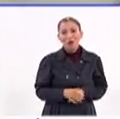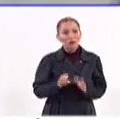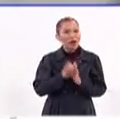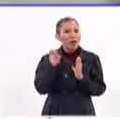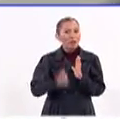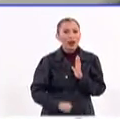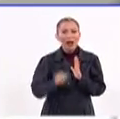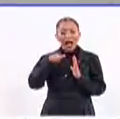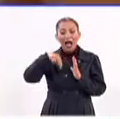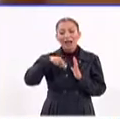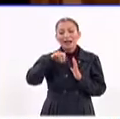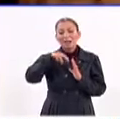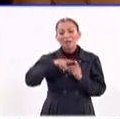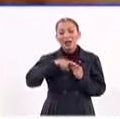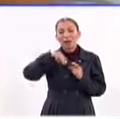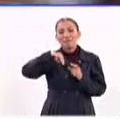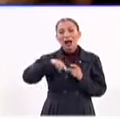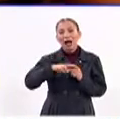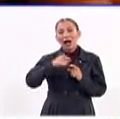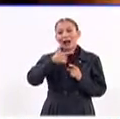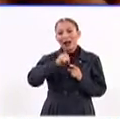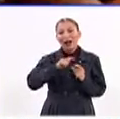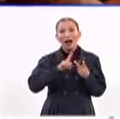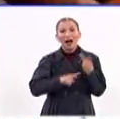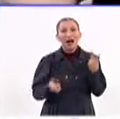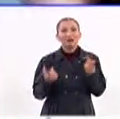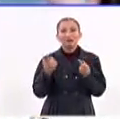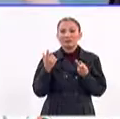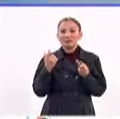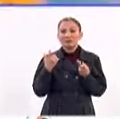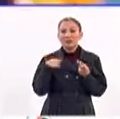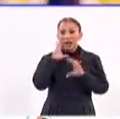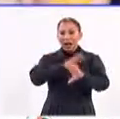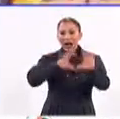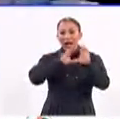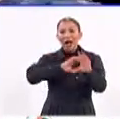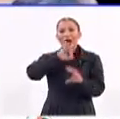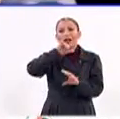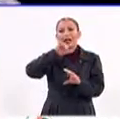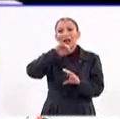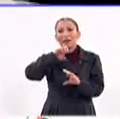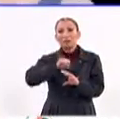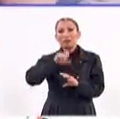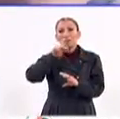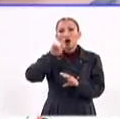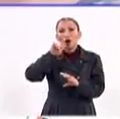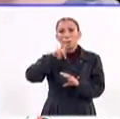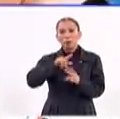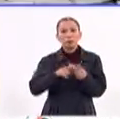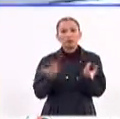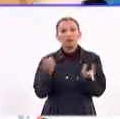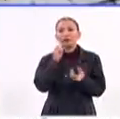Por ejemplo, anime, manga, la canción J-pop y también